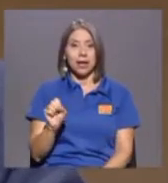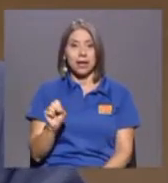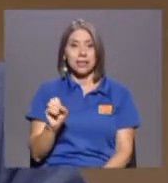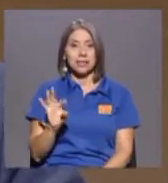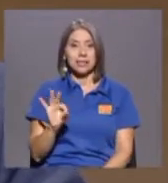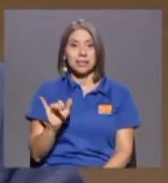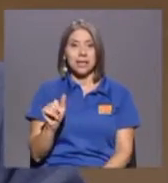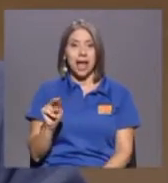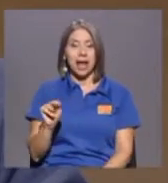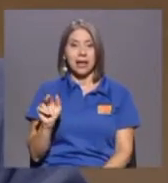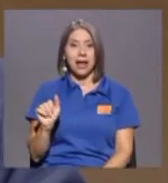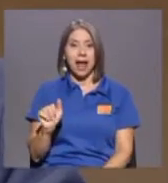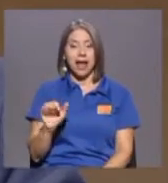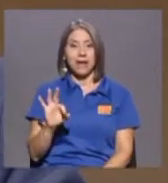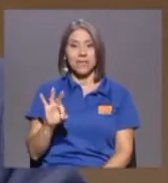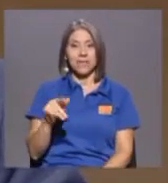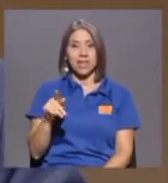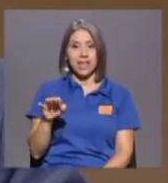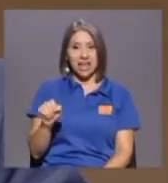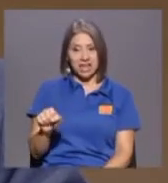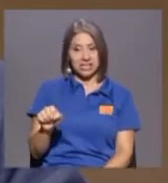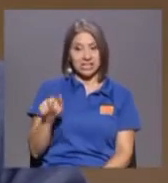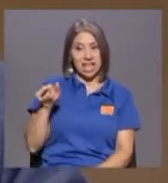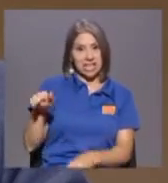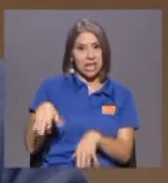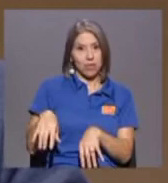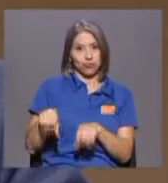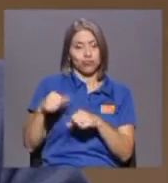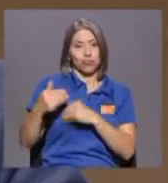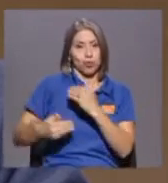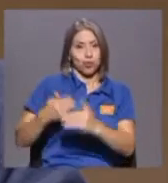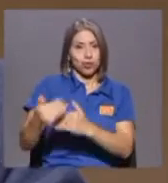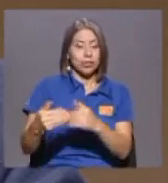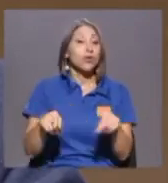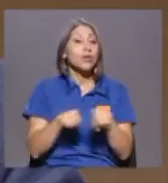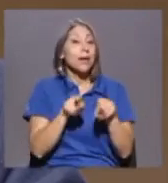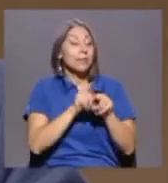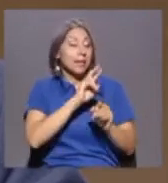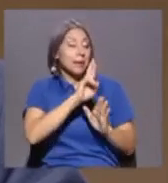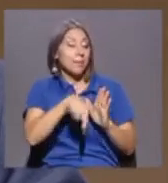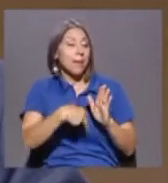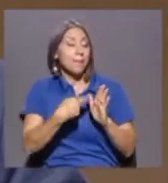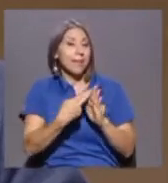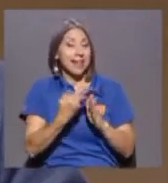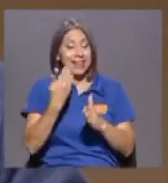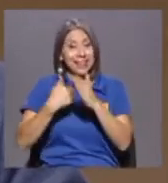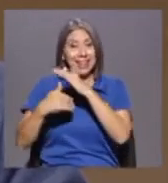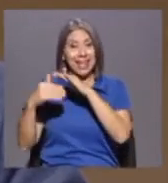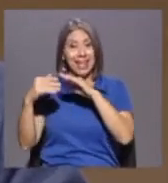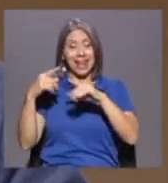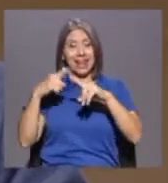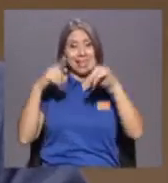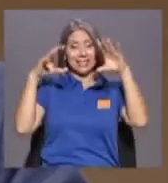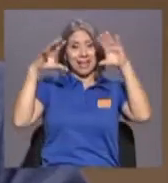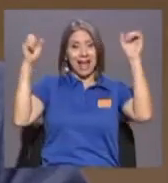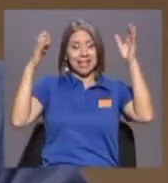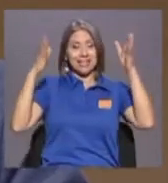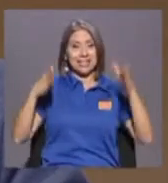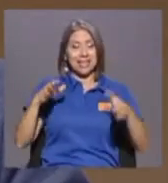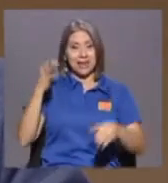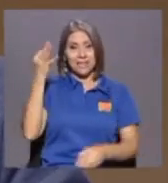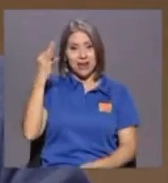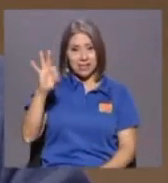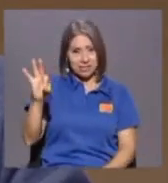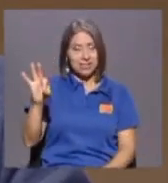proceso, el papel que jugó el entonces canciller francés,